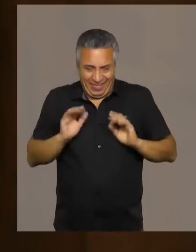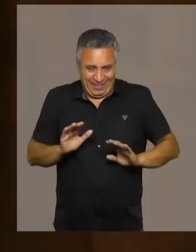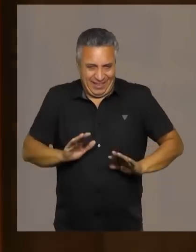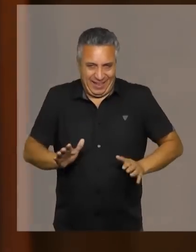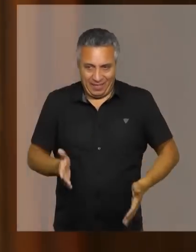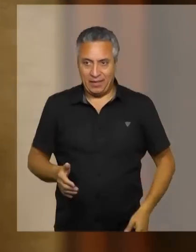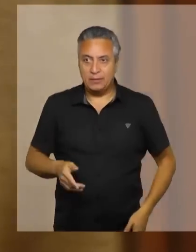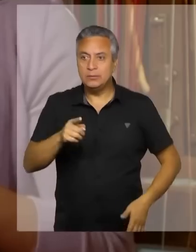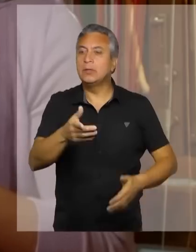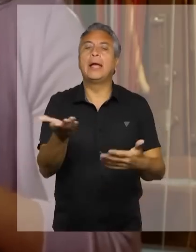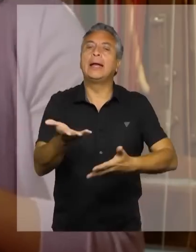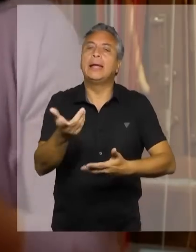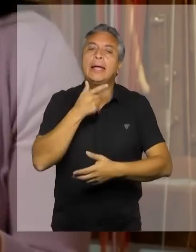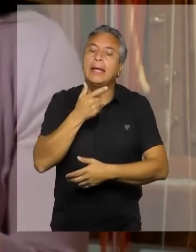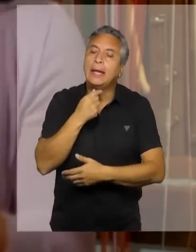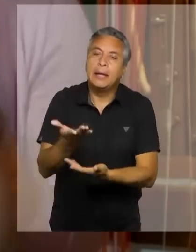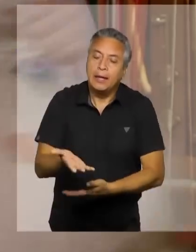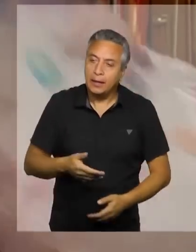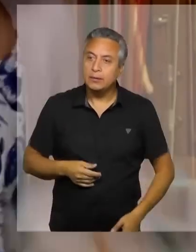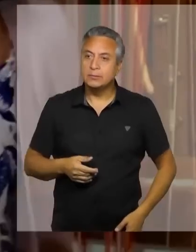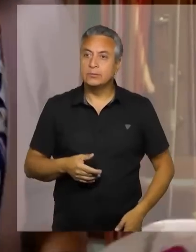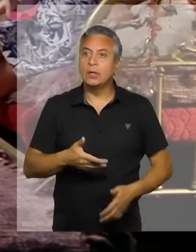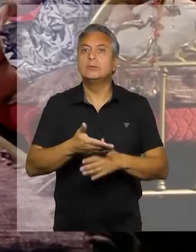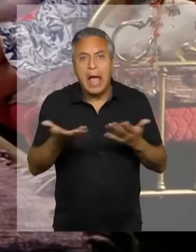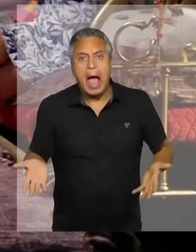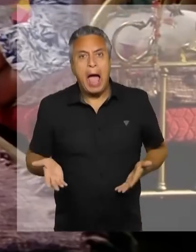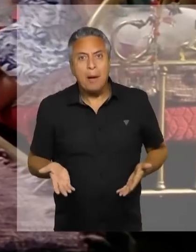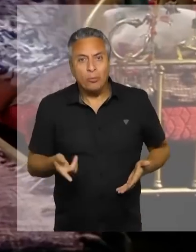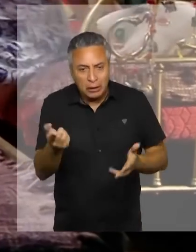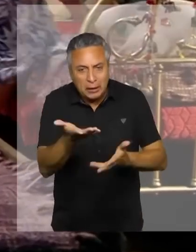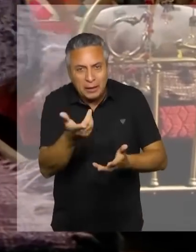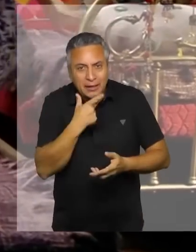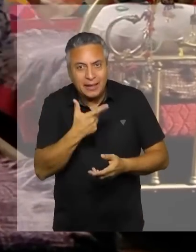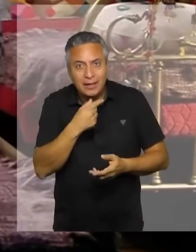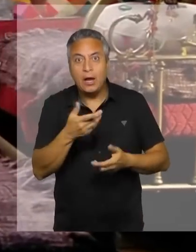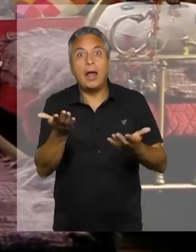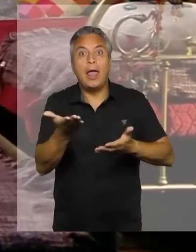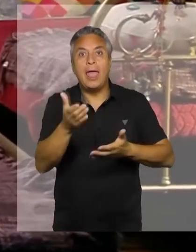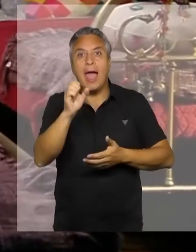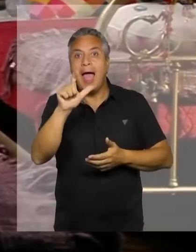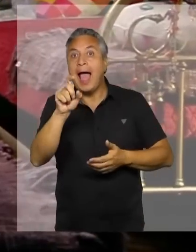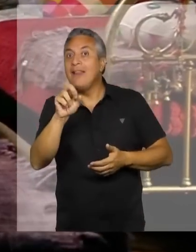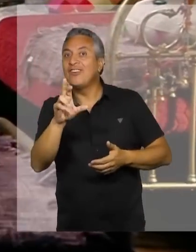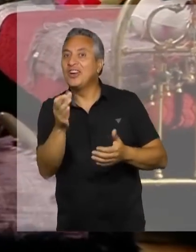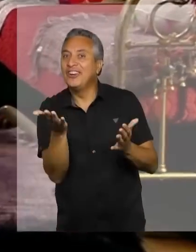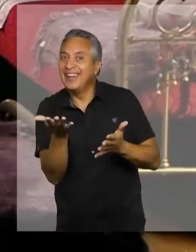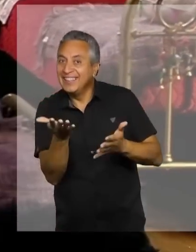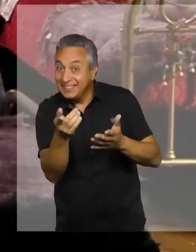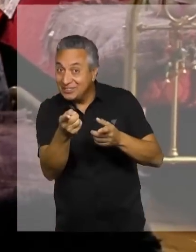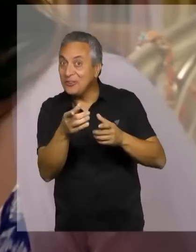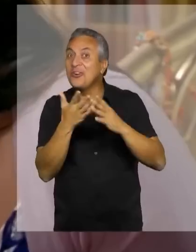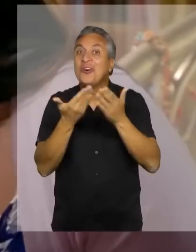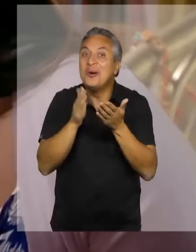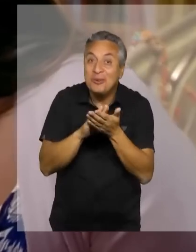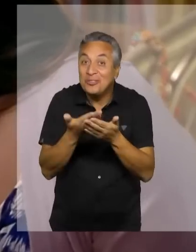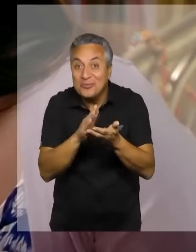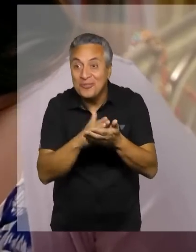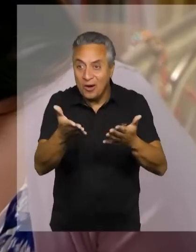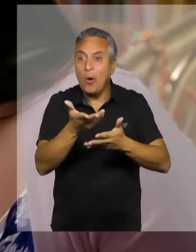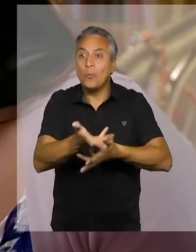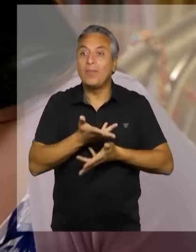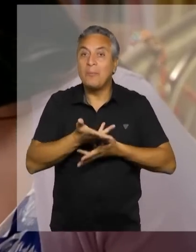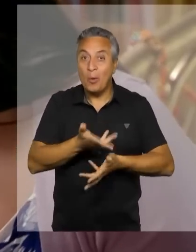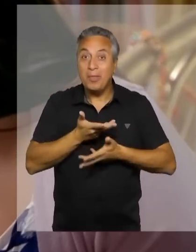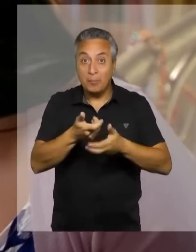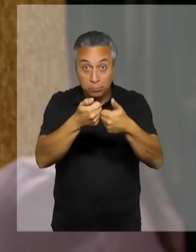dime, ¿qué querí? Ya, ¿cómo que querí? ¿Qué pasó con el Álvaro? ¿Cómo estuvo? Cuéntame,